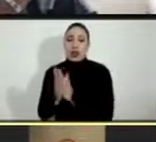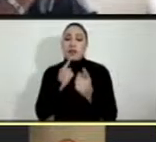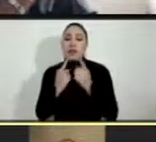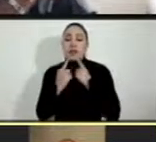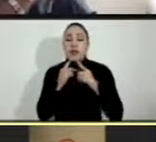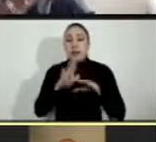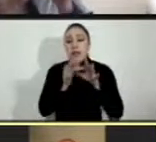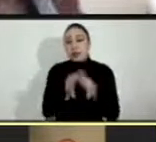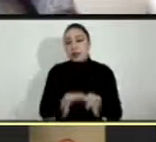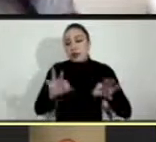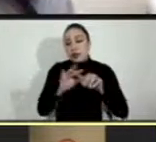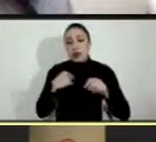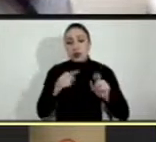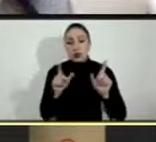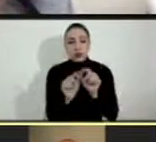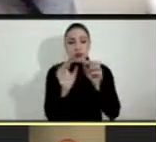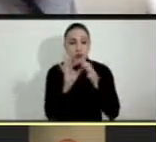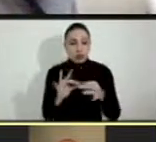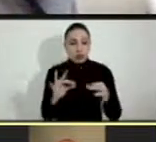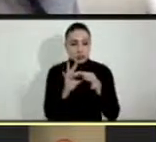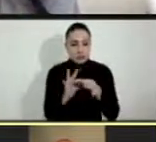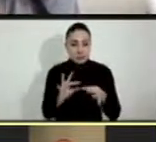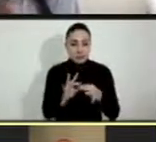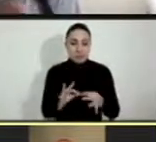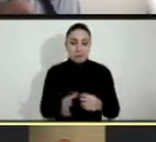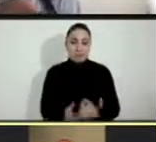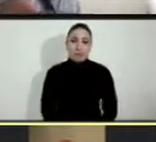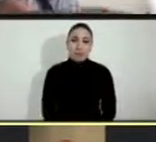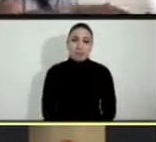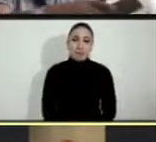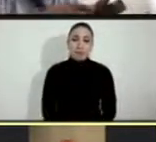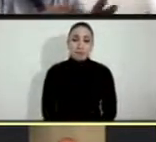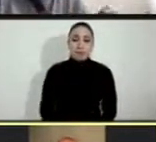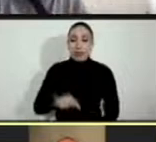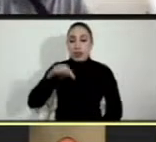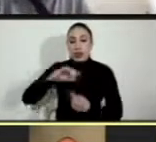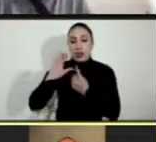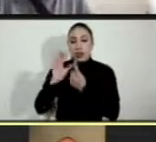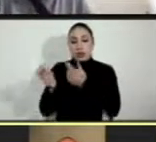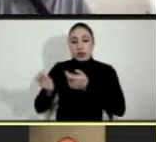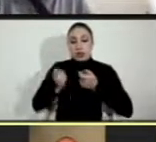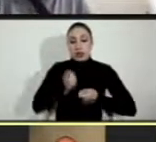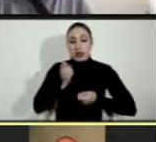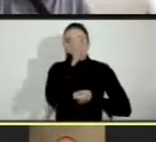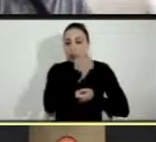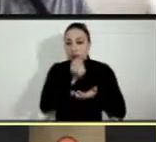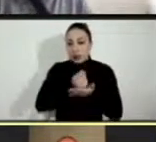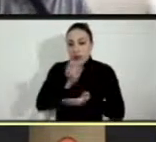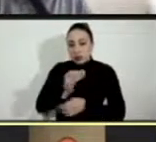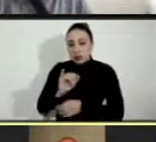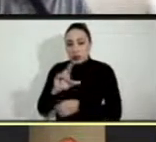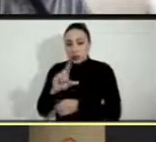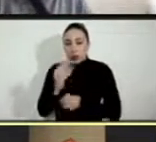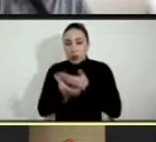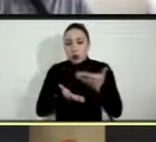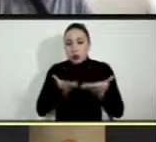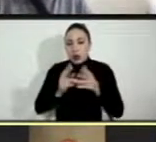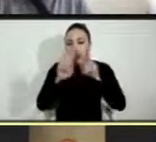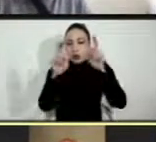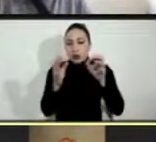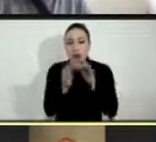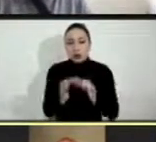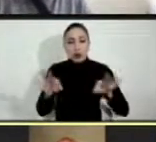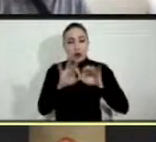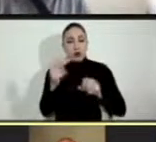parlamentaria solo le lee los puntos medulares. Esta comisión recibió para su análisis y dictaminación la proposición con punto de acuerdo para solicitar a la Secretaría de Desarrollo Urbano y